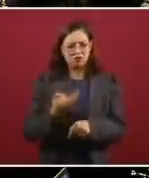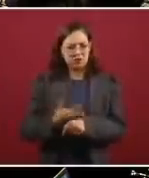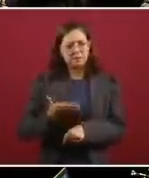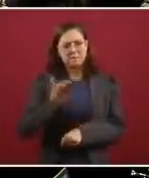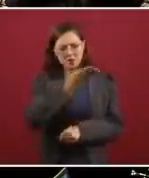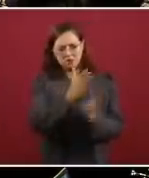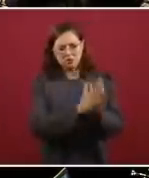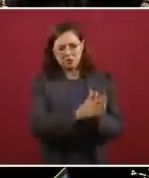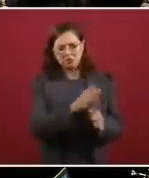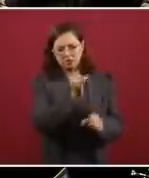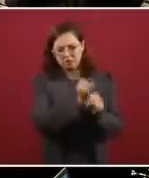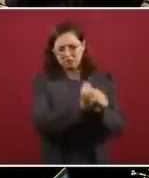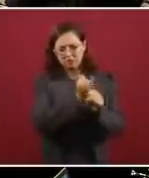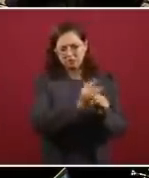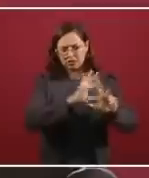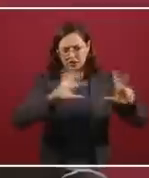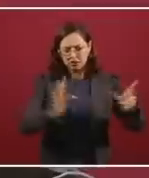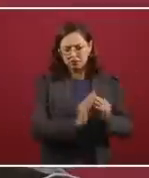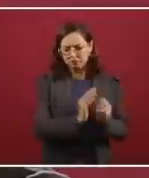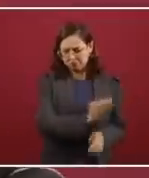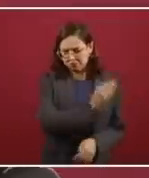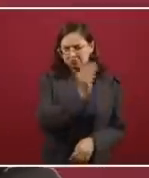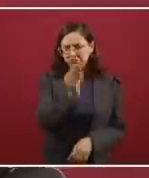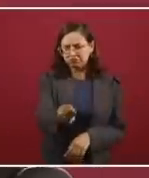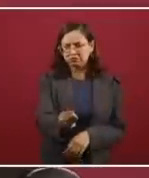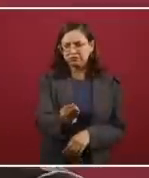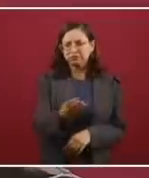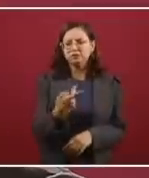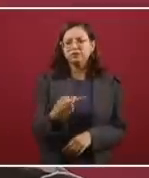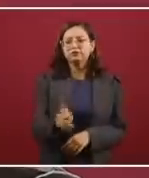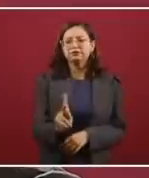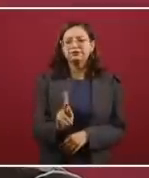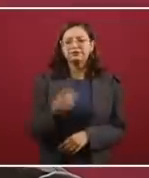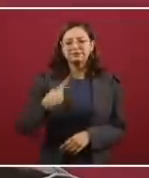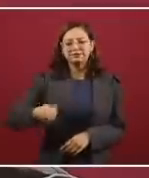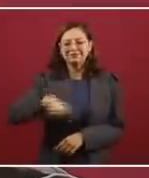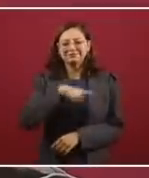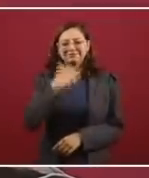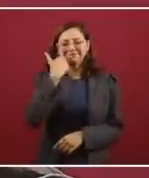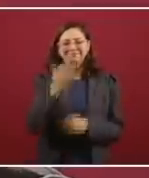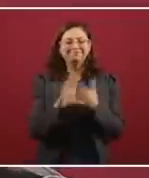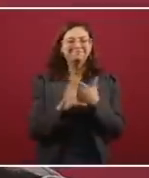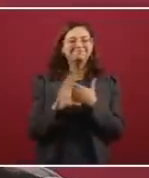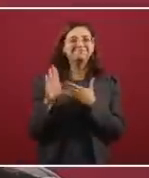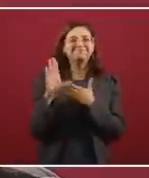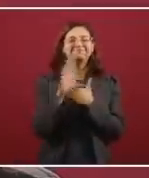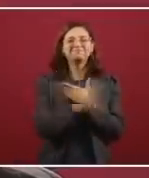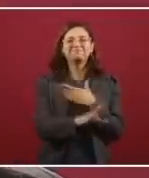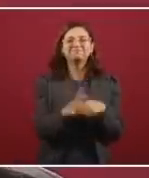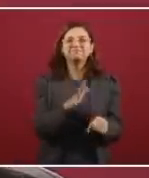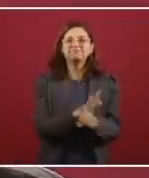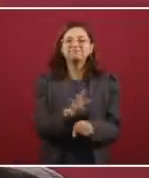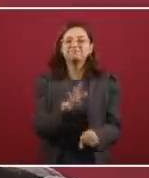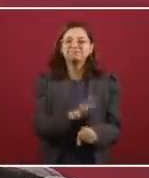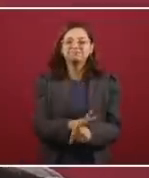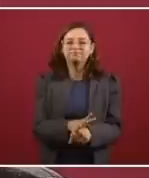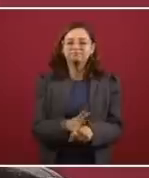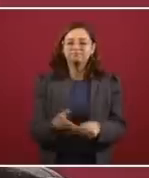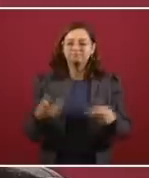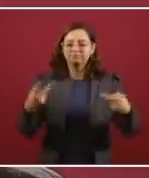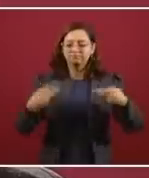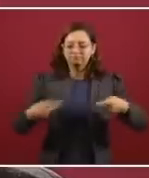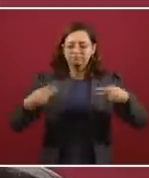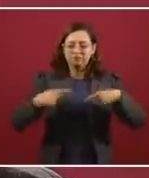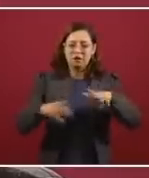Y lo que estamos tratando de evitar es que tengas un flujo migratorio